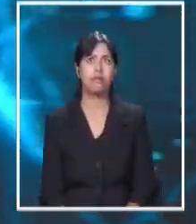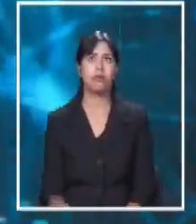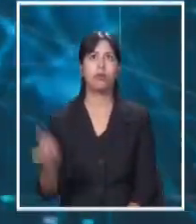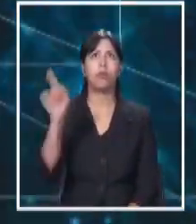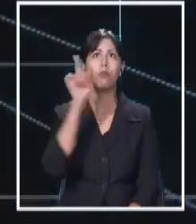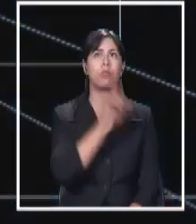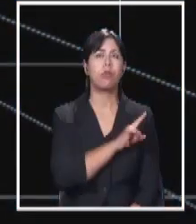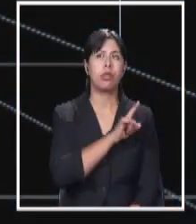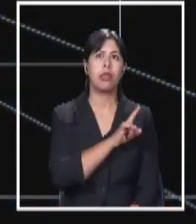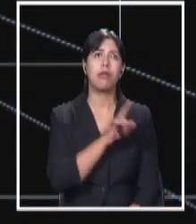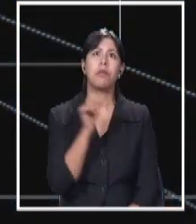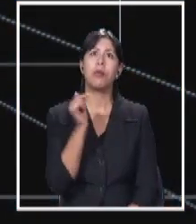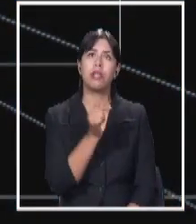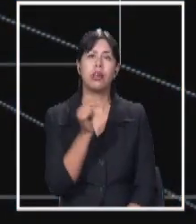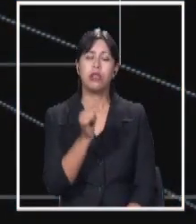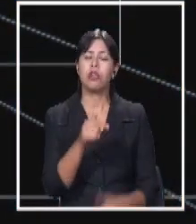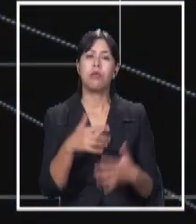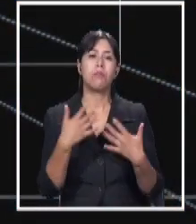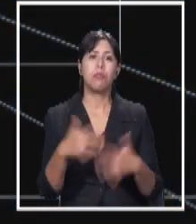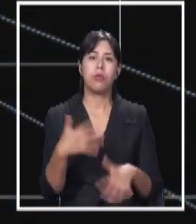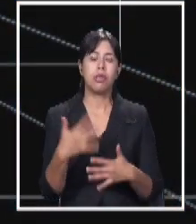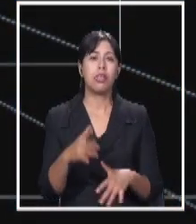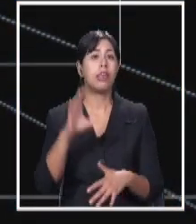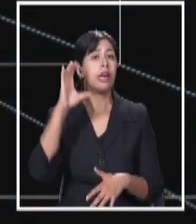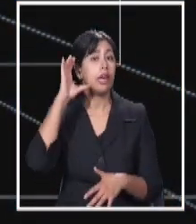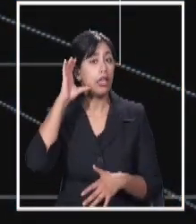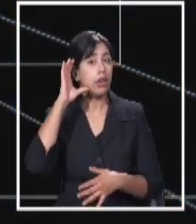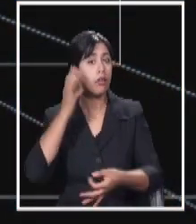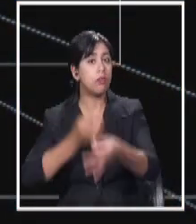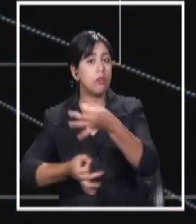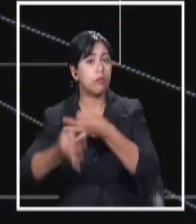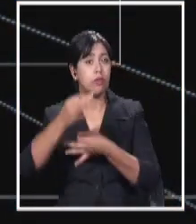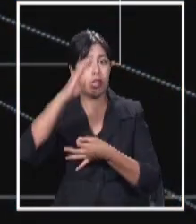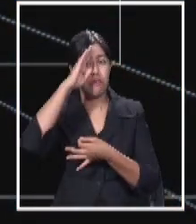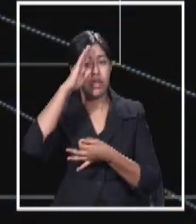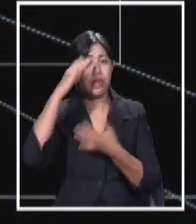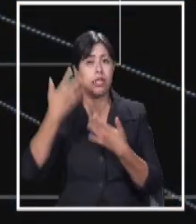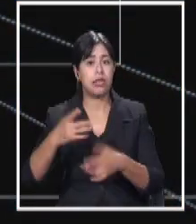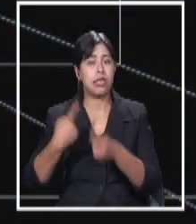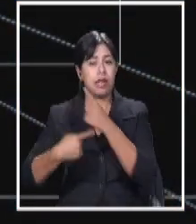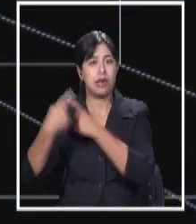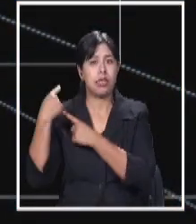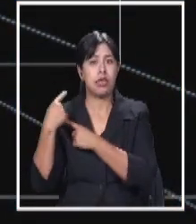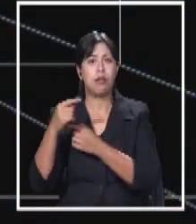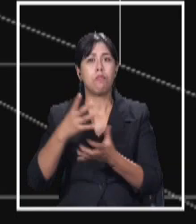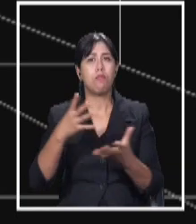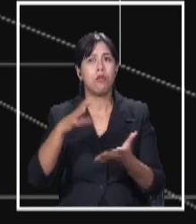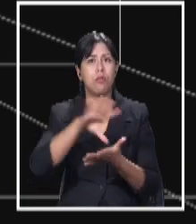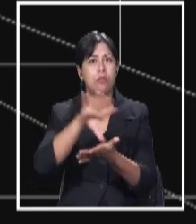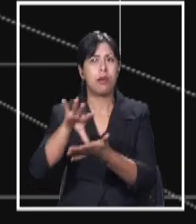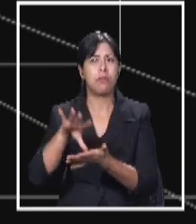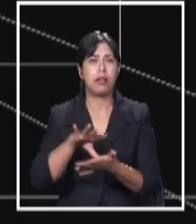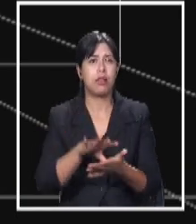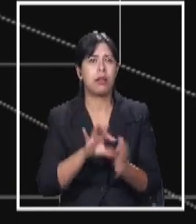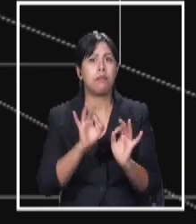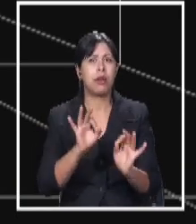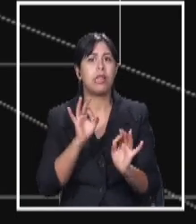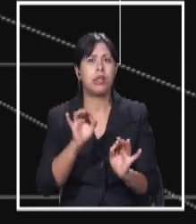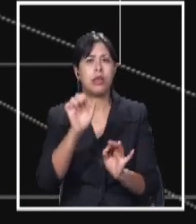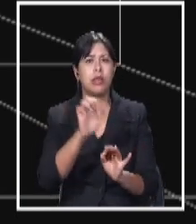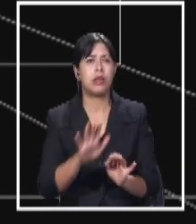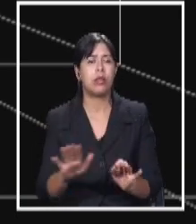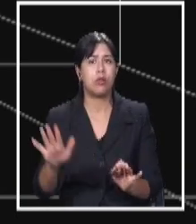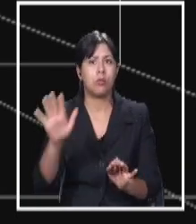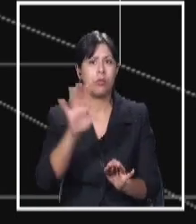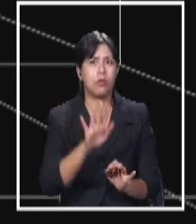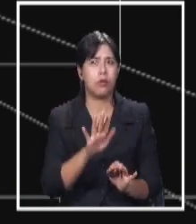último, y este es muy importante, escuchar a la experiencia vivida. En muchos países, particularmente en Europa, los